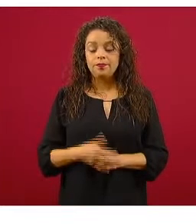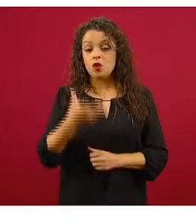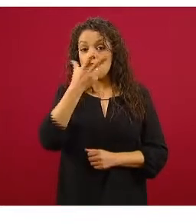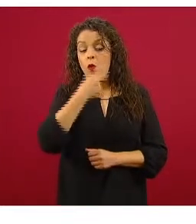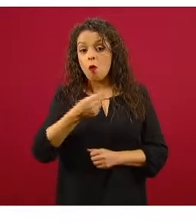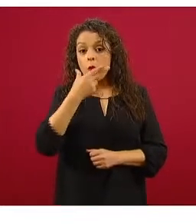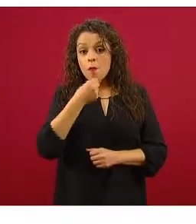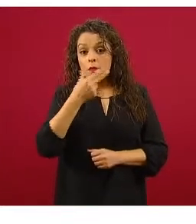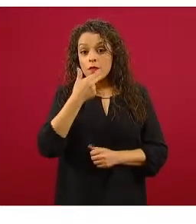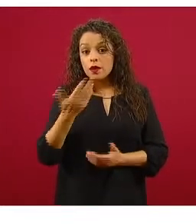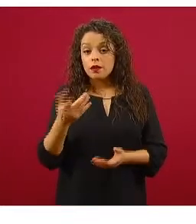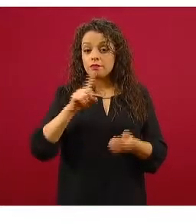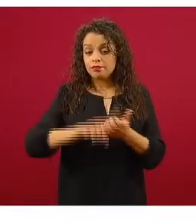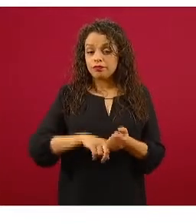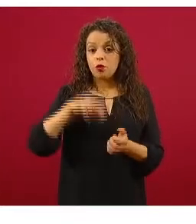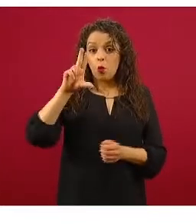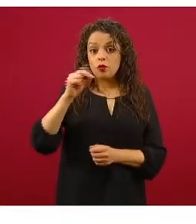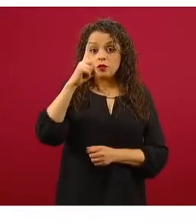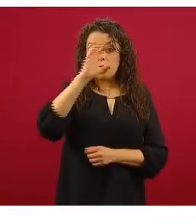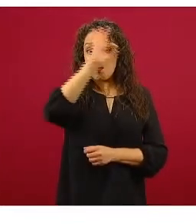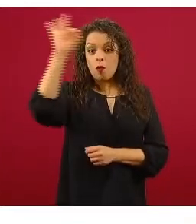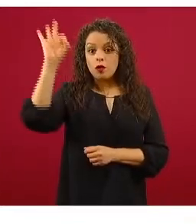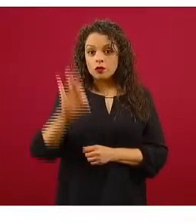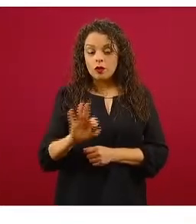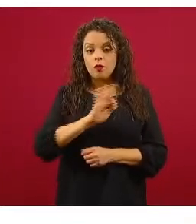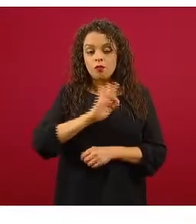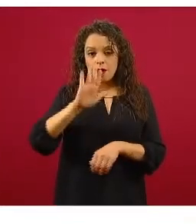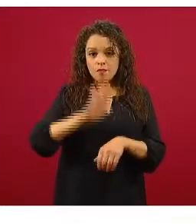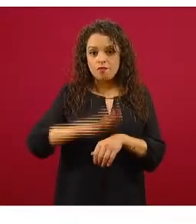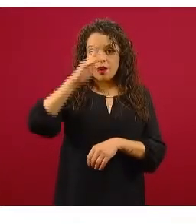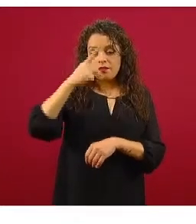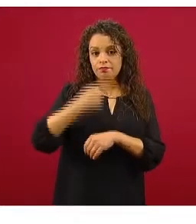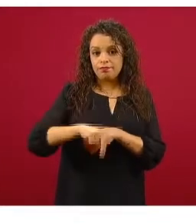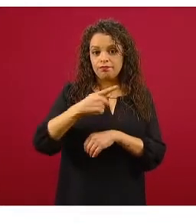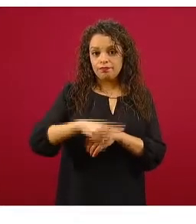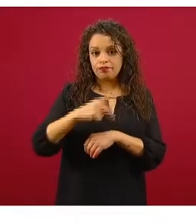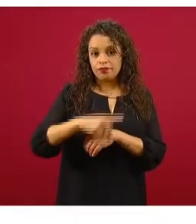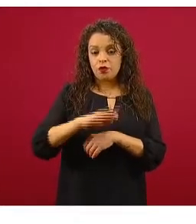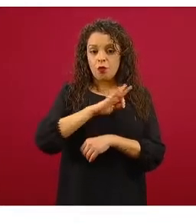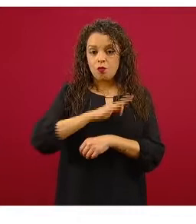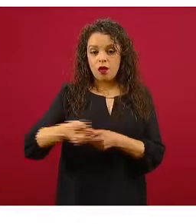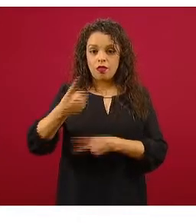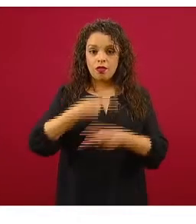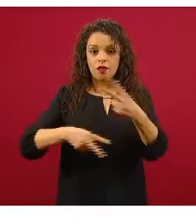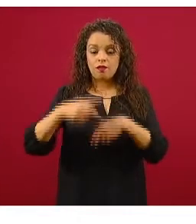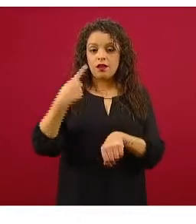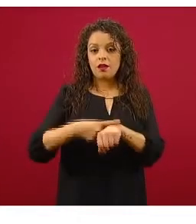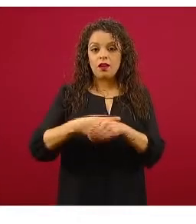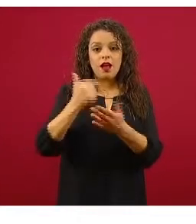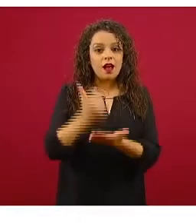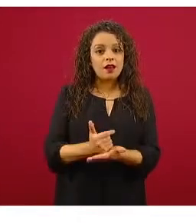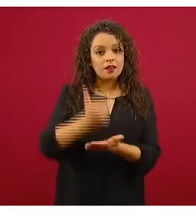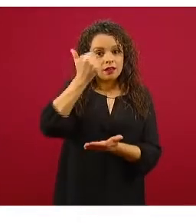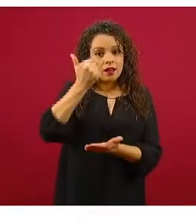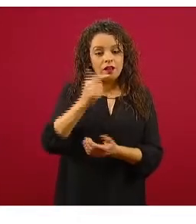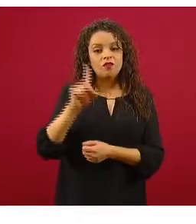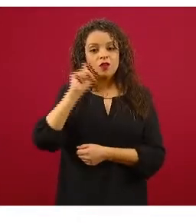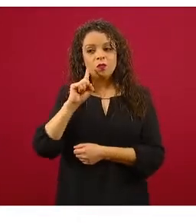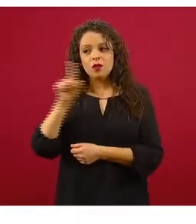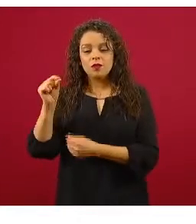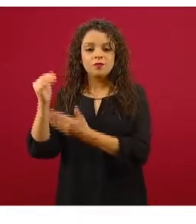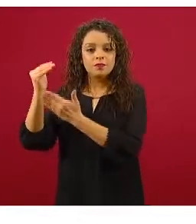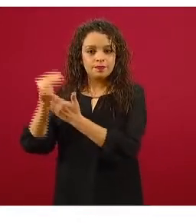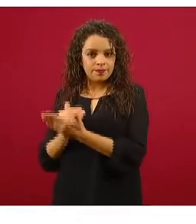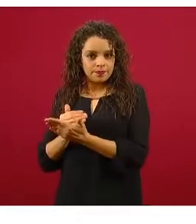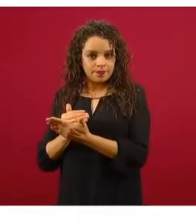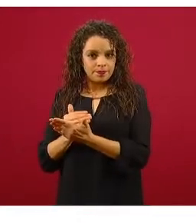hasta 81% más de riesgo de desarrollar una enfermedad grave que las mujeres si